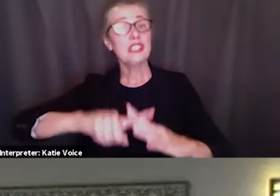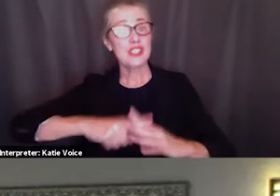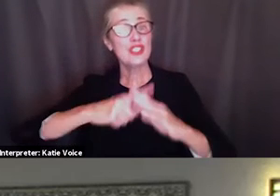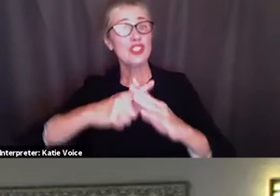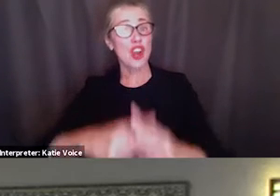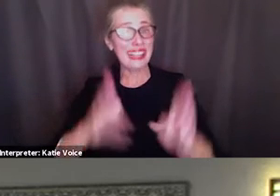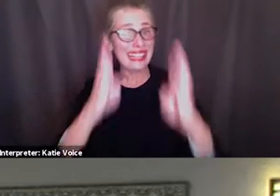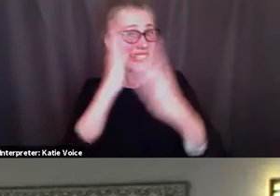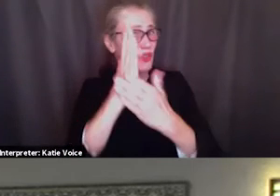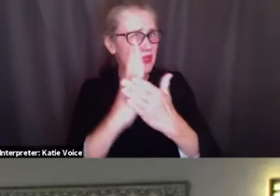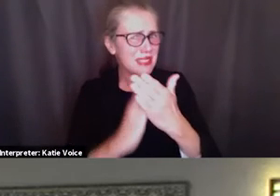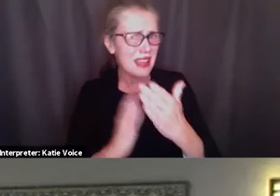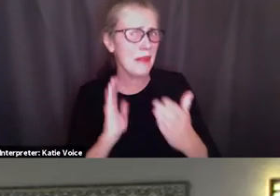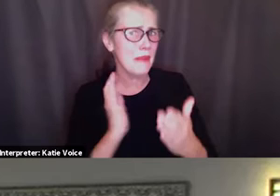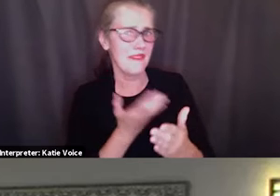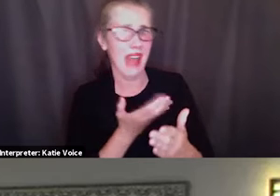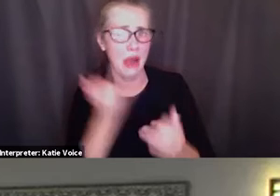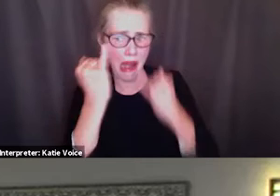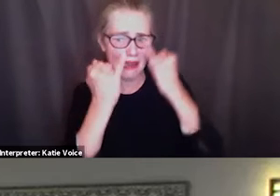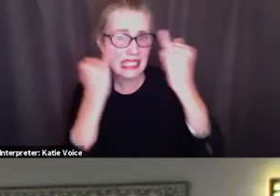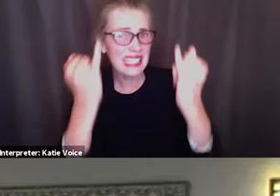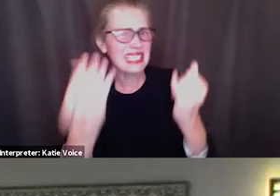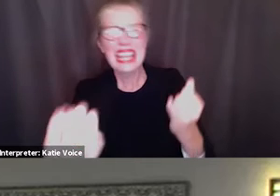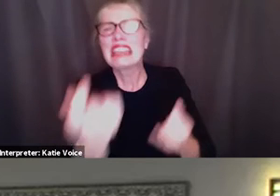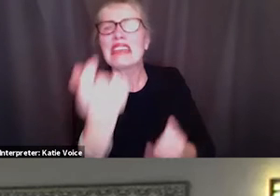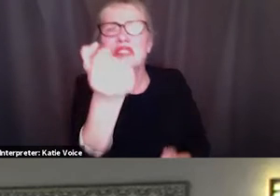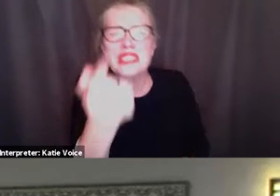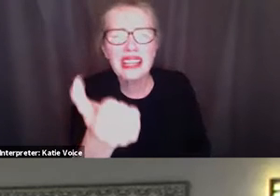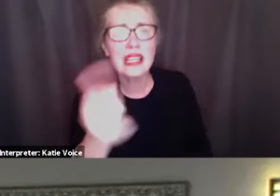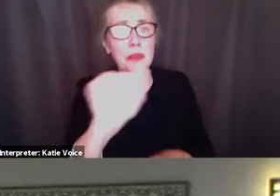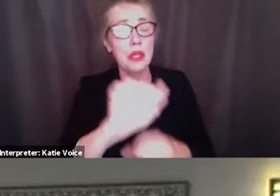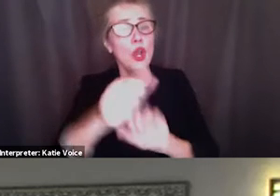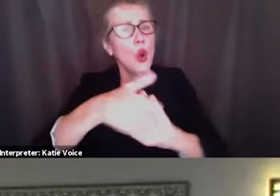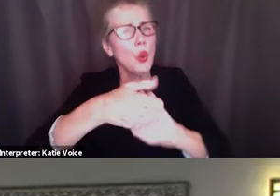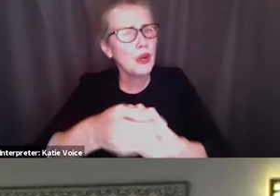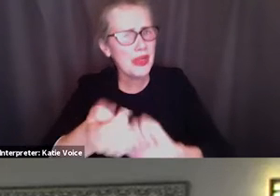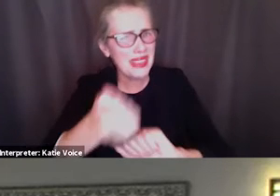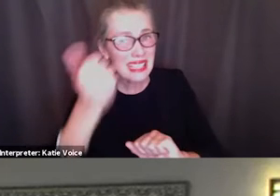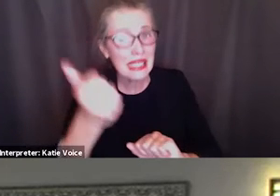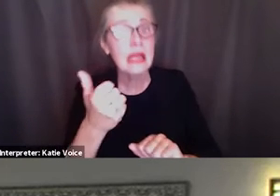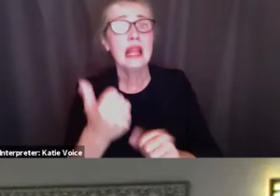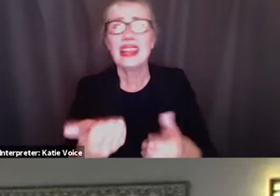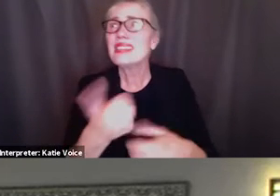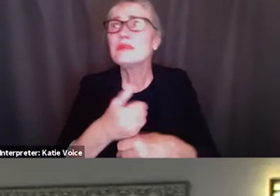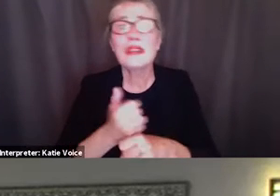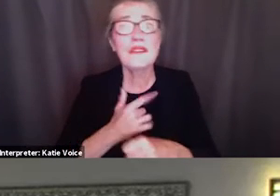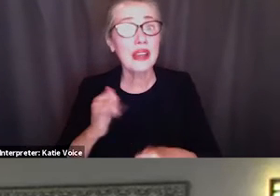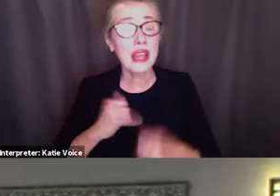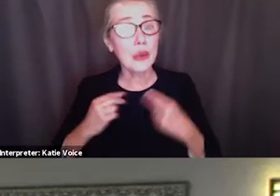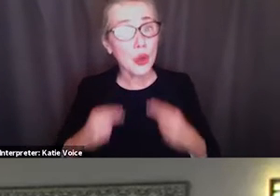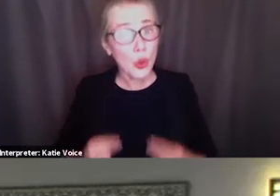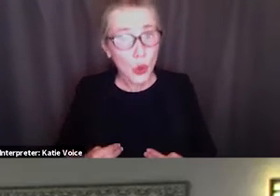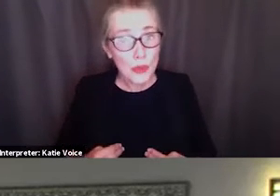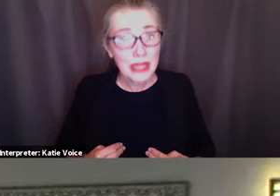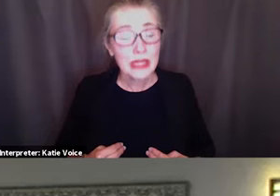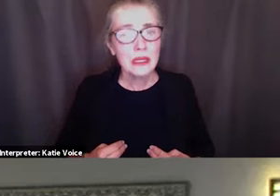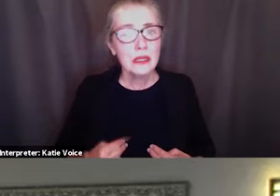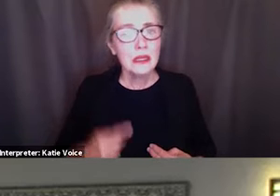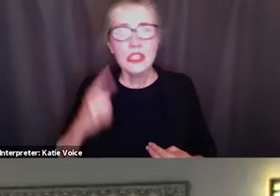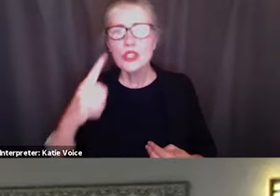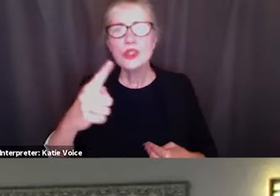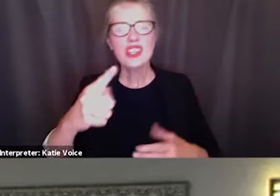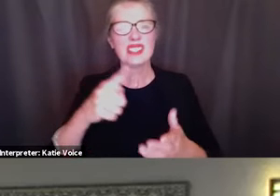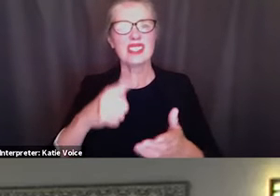Tienen que comenzar a escuchar algunas de nuestras cosas, trabajar con nosotros de alguna forma, hacernos sentir de que somos humanos, porque en este